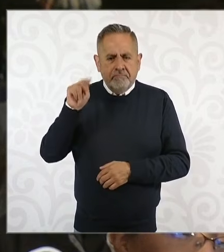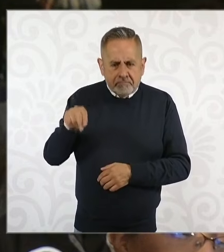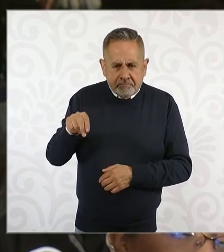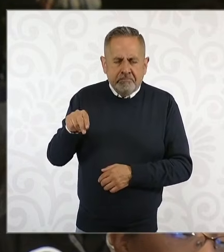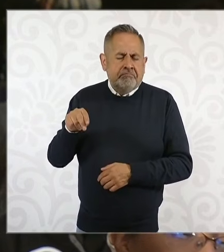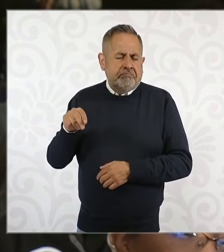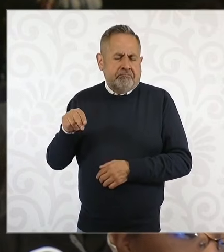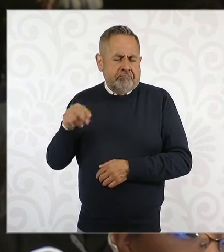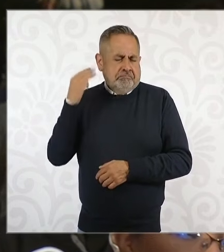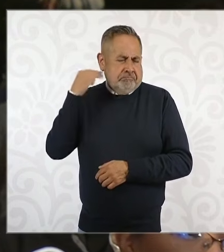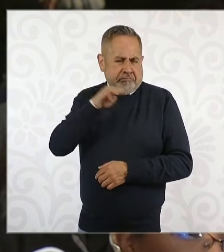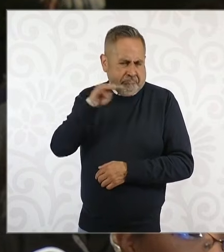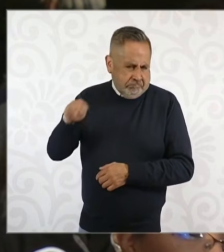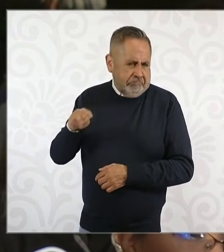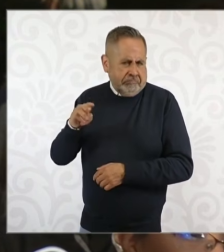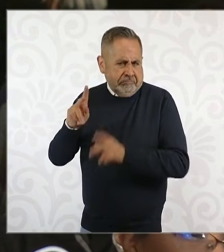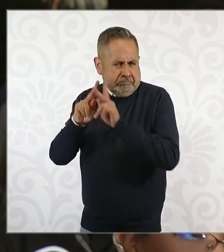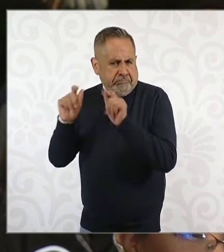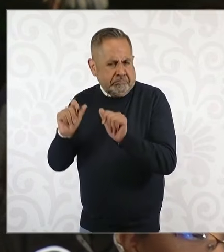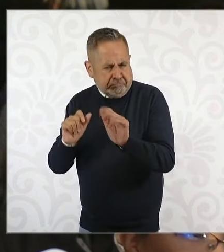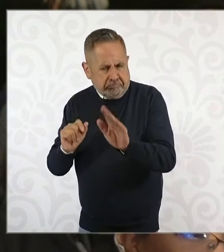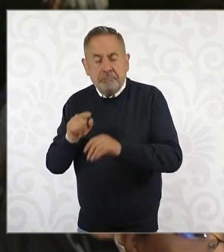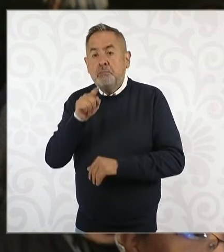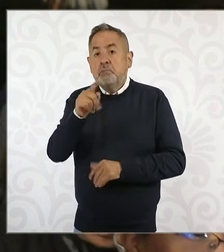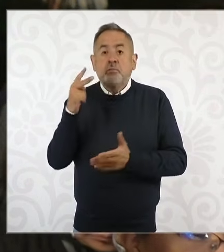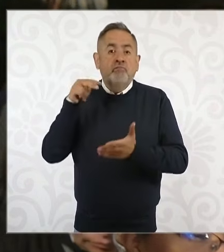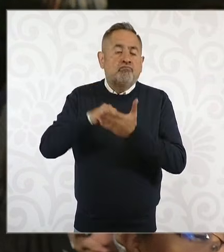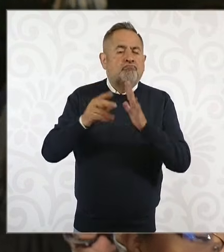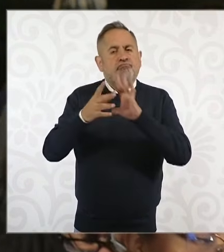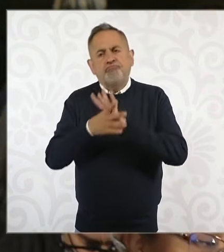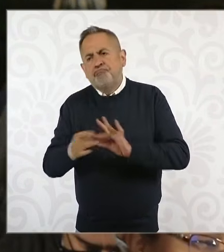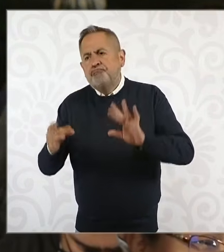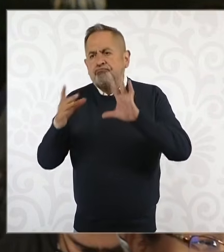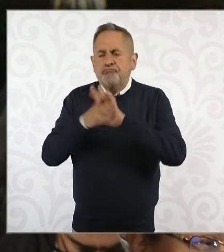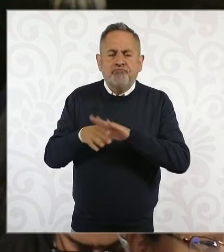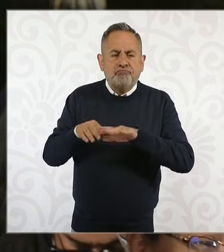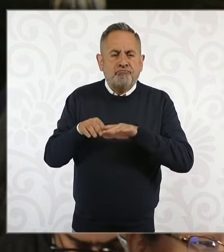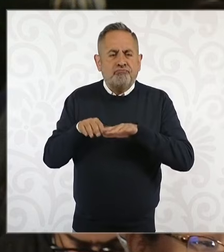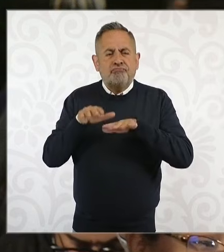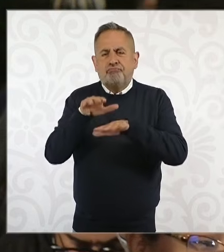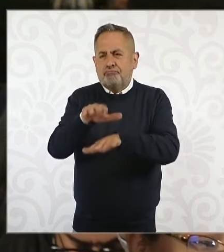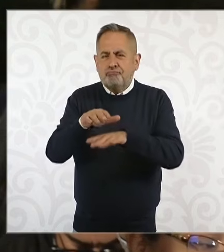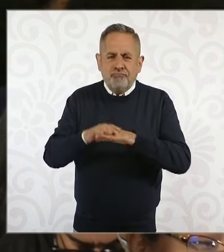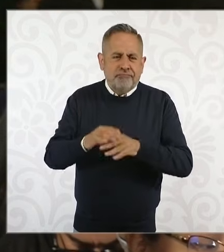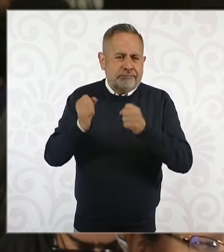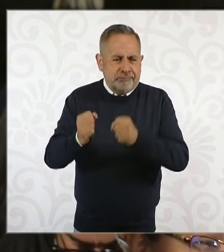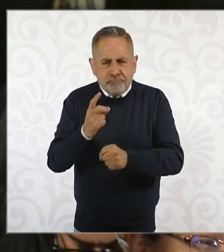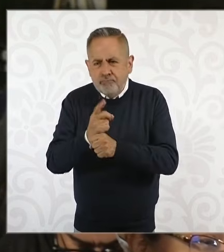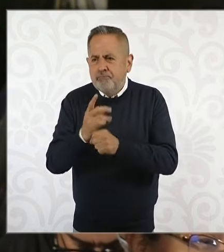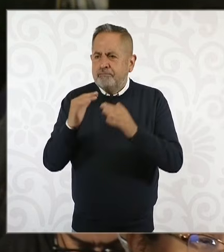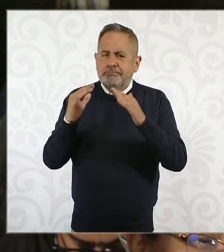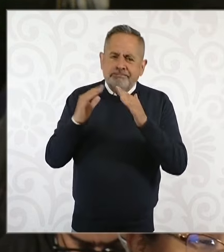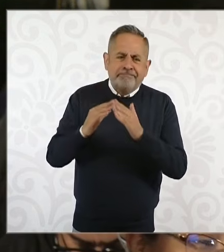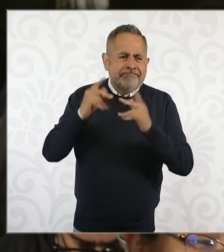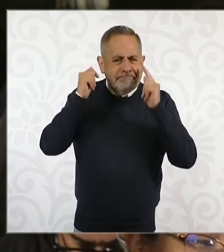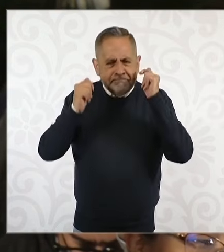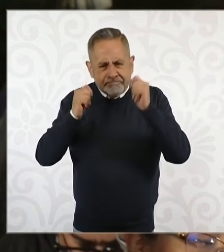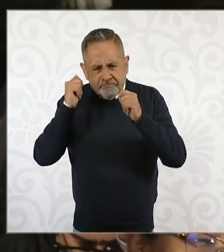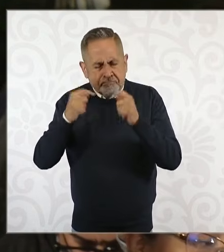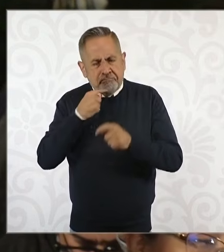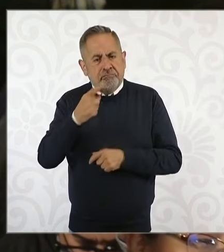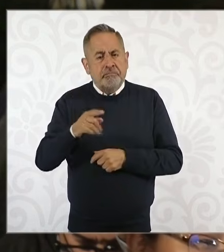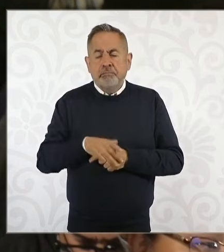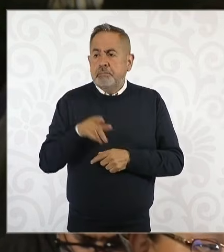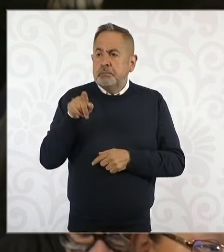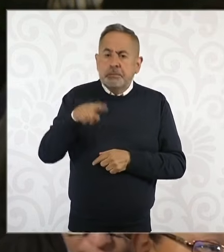Paz. Usted habló durante esta gira de seguridad, bienestar, vivienda, turismo comunitario y anunció una reducción